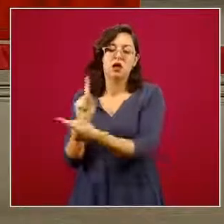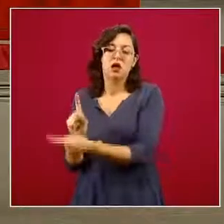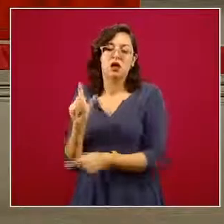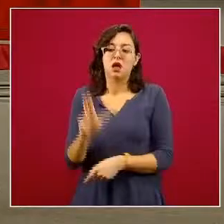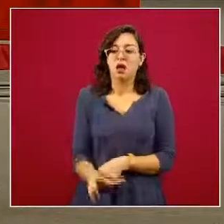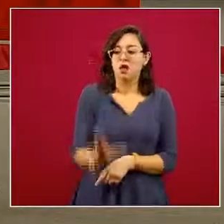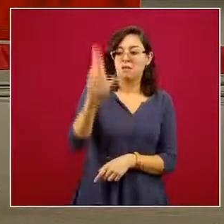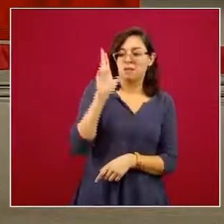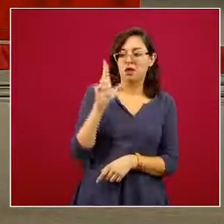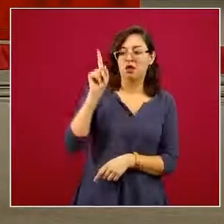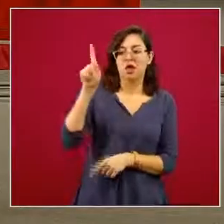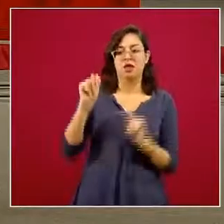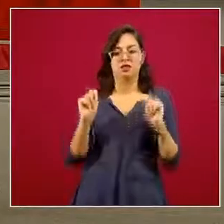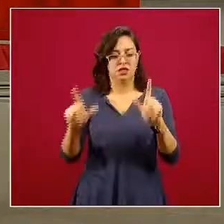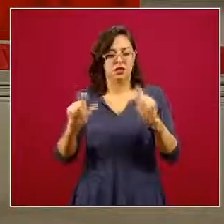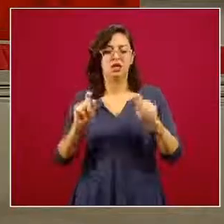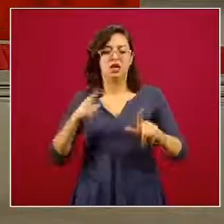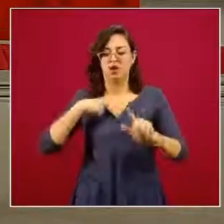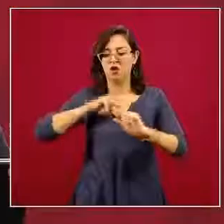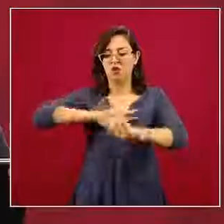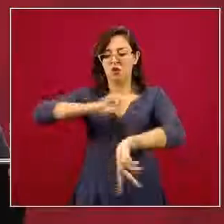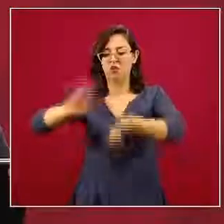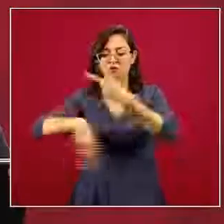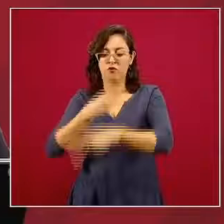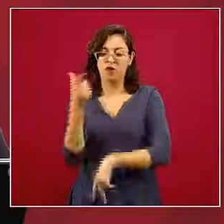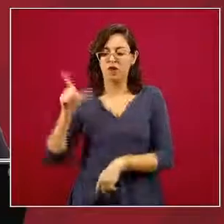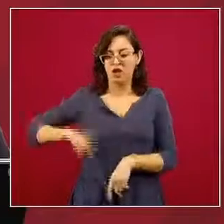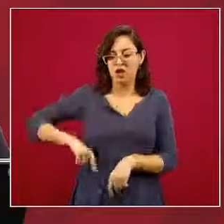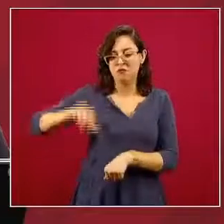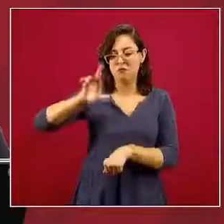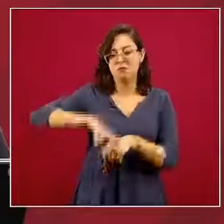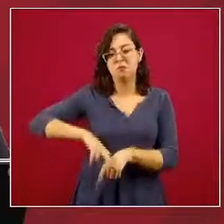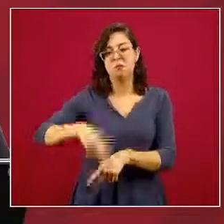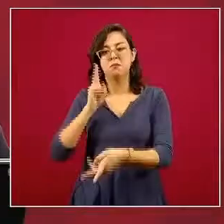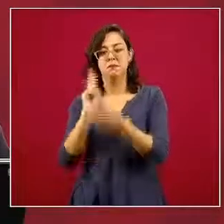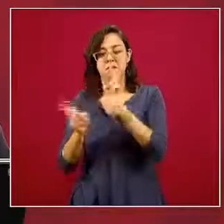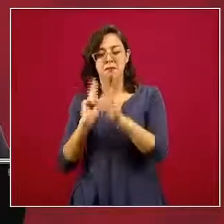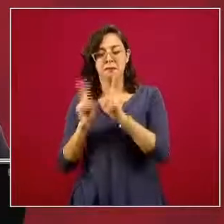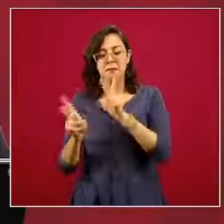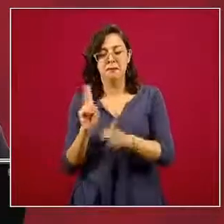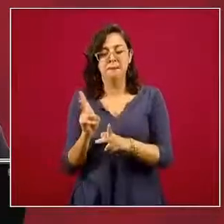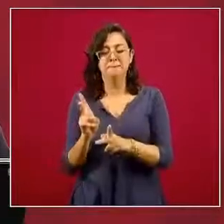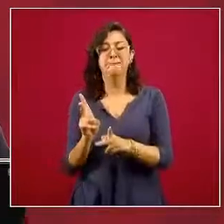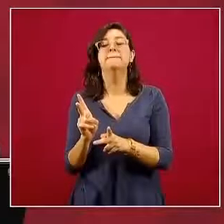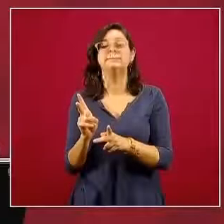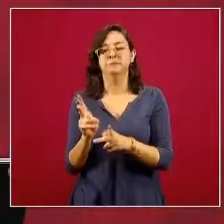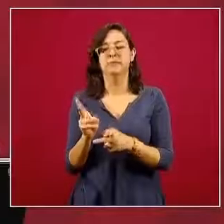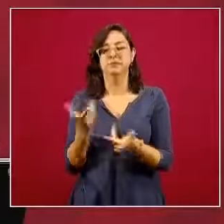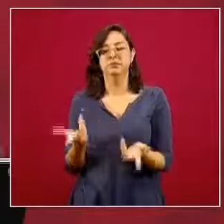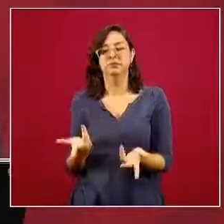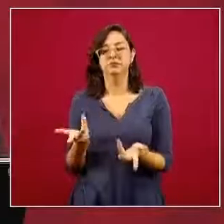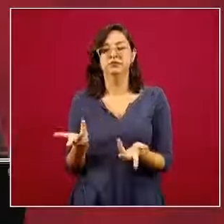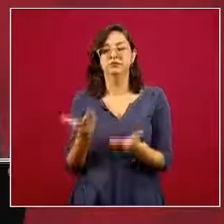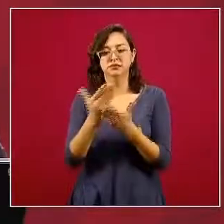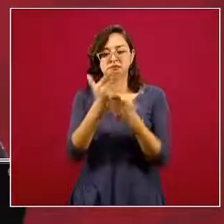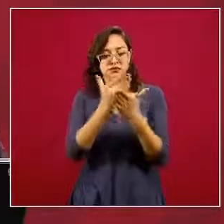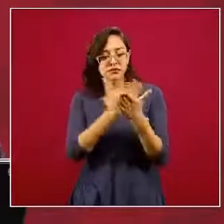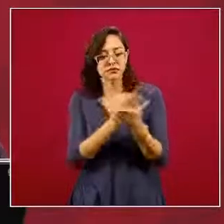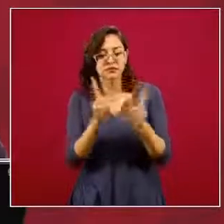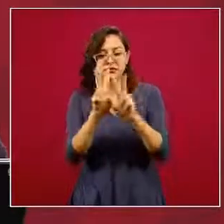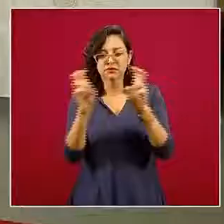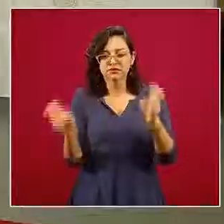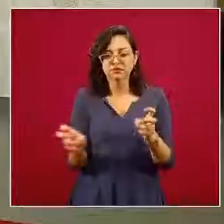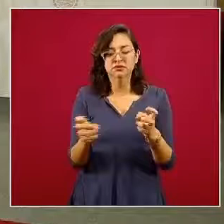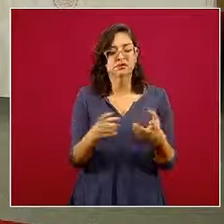pasado estuve en Tlaxcala, platiqué con el gobernador y precisamente revisábamos el modelo,